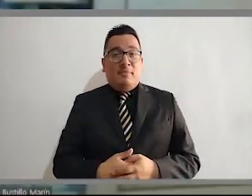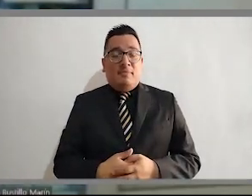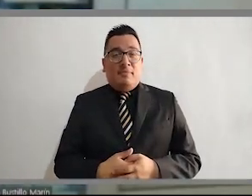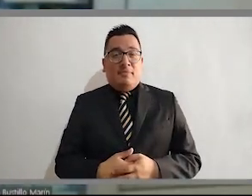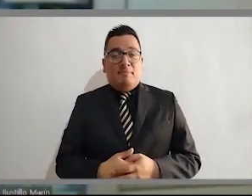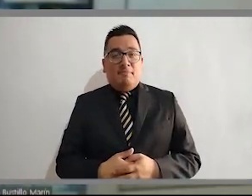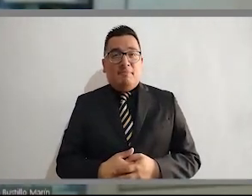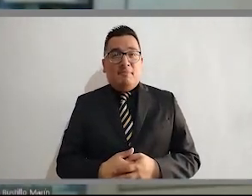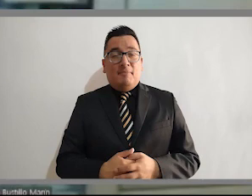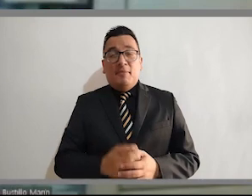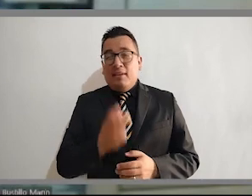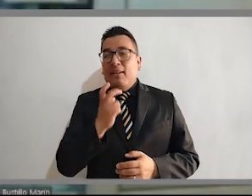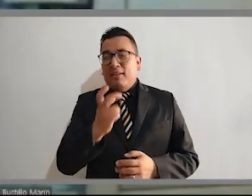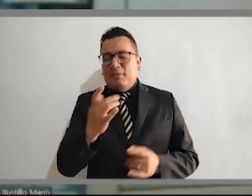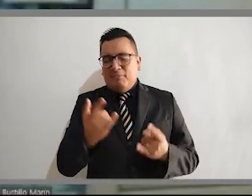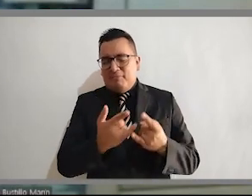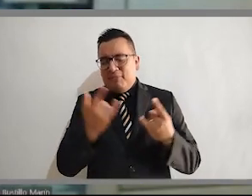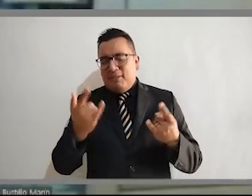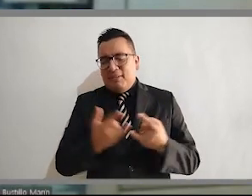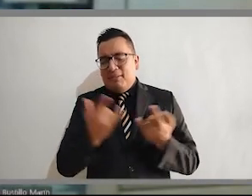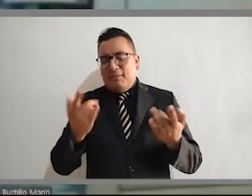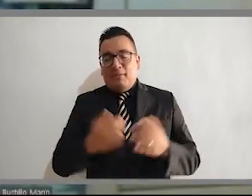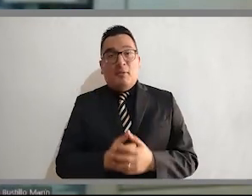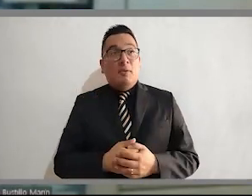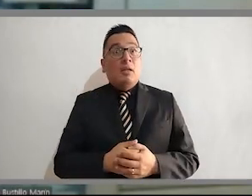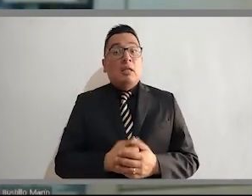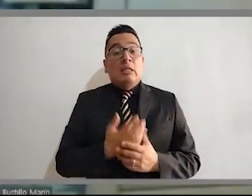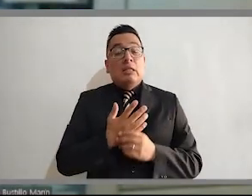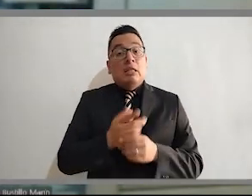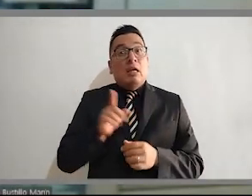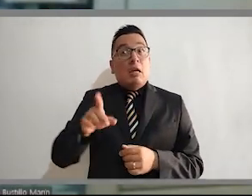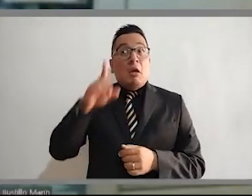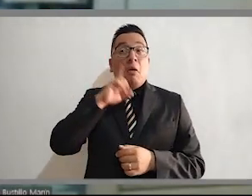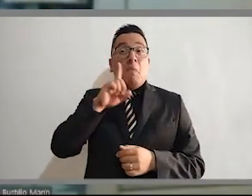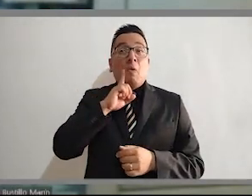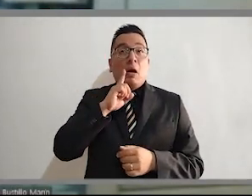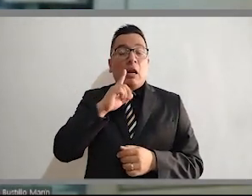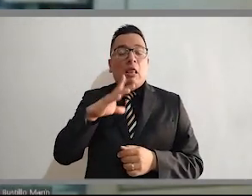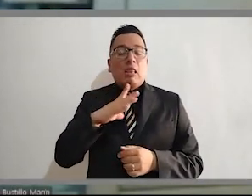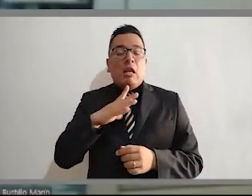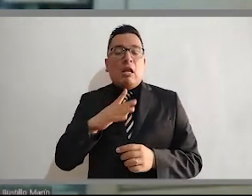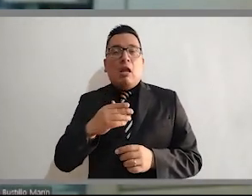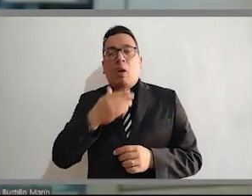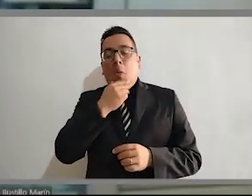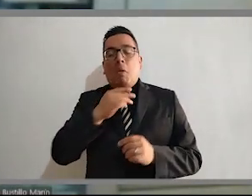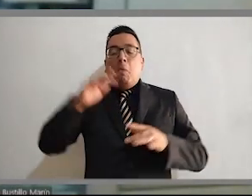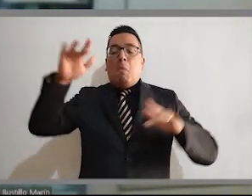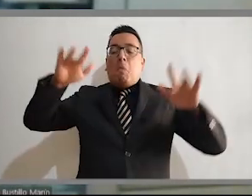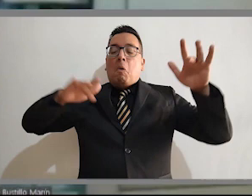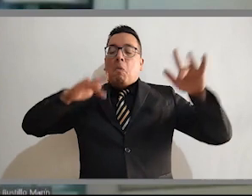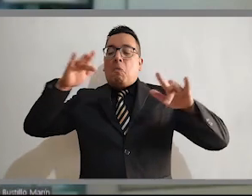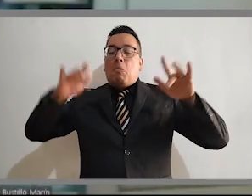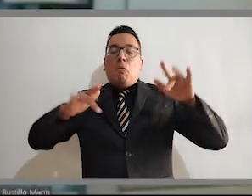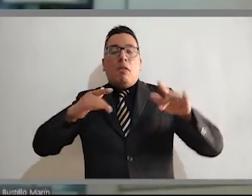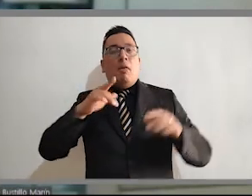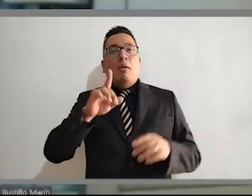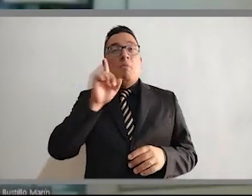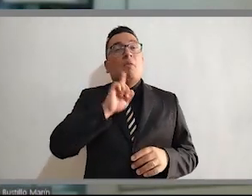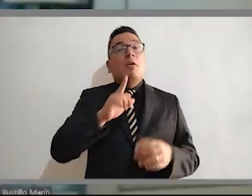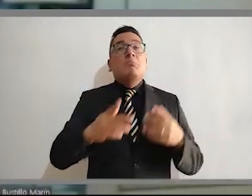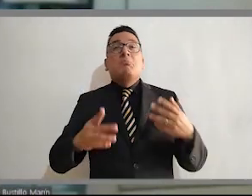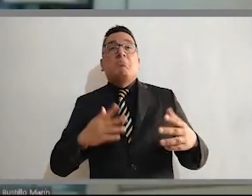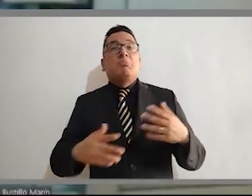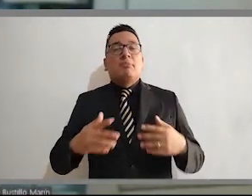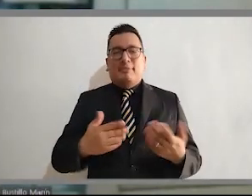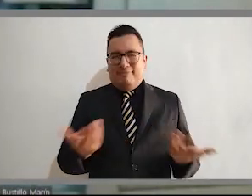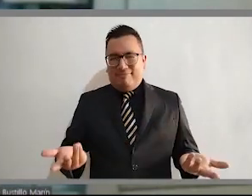donde dice, es que ella es el títere de ellos, por ejemplo, también otro caso del Oble de Tabasco.